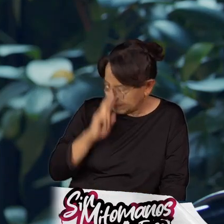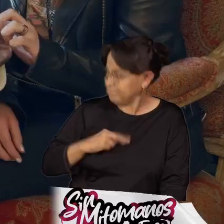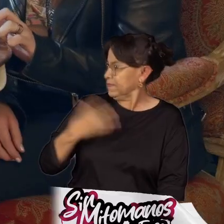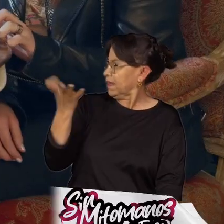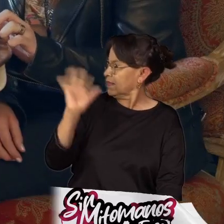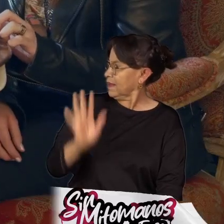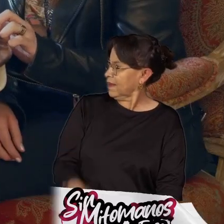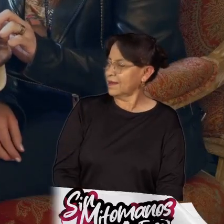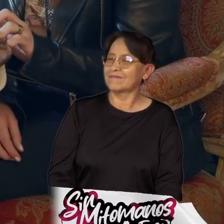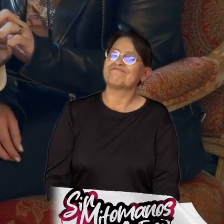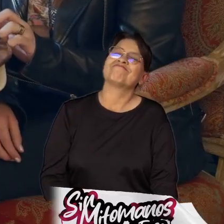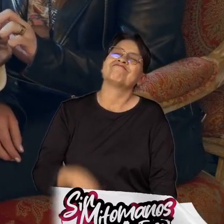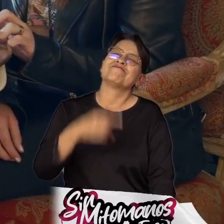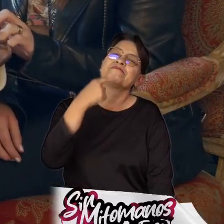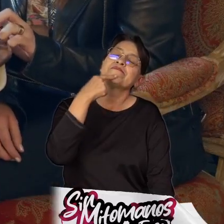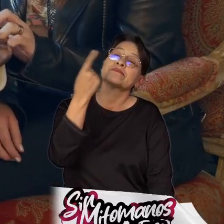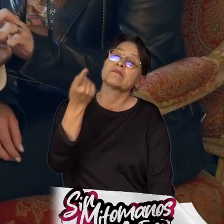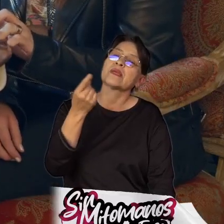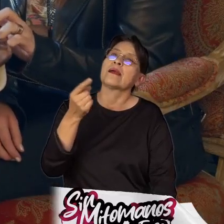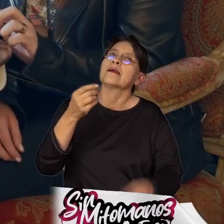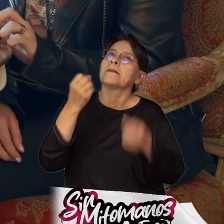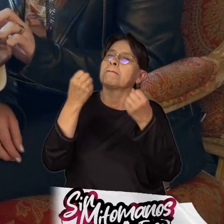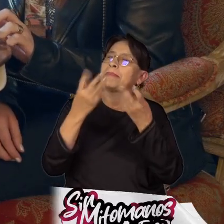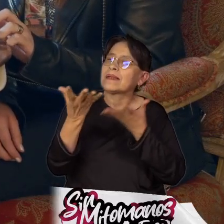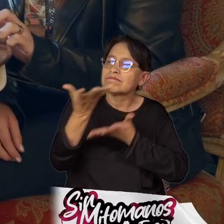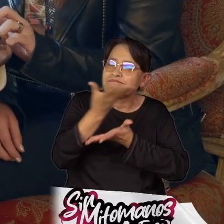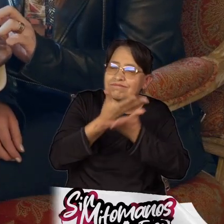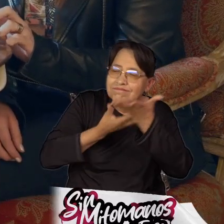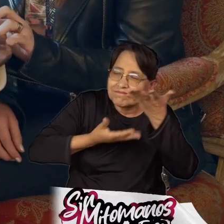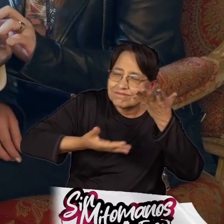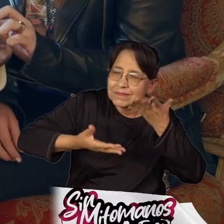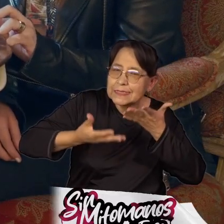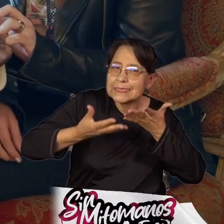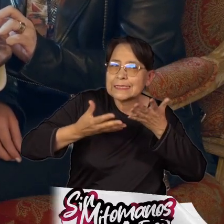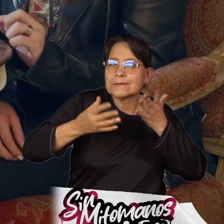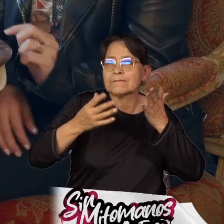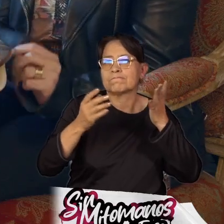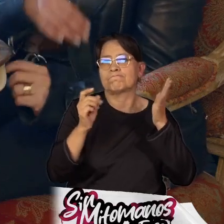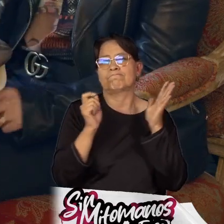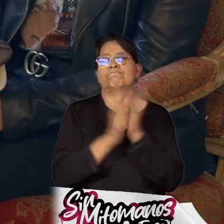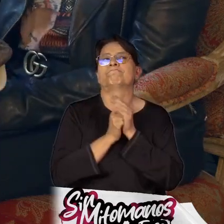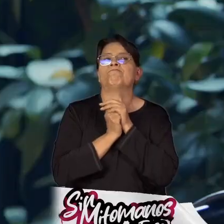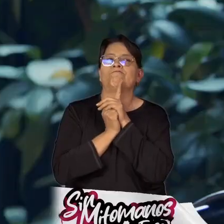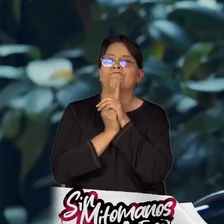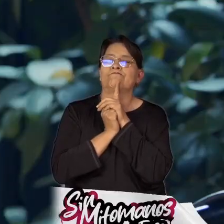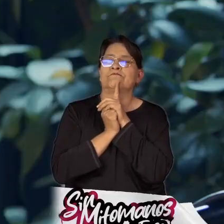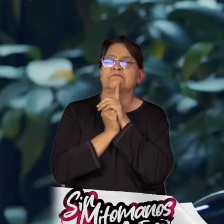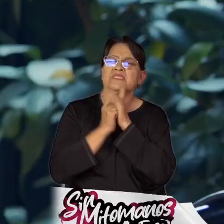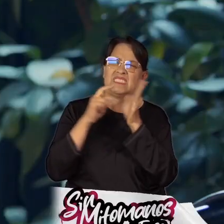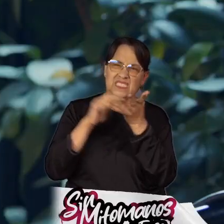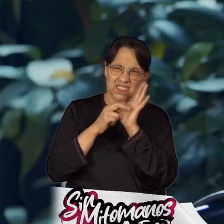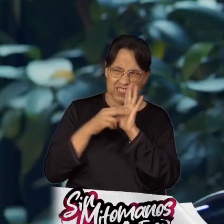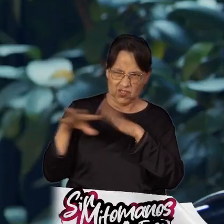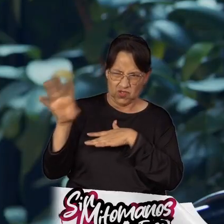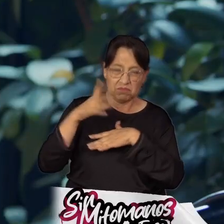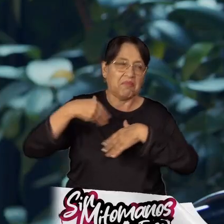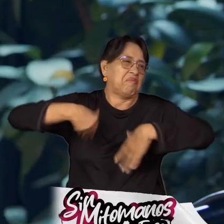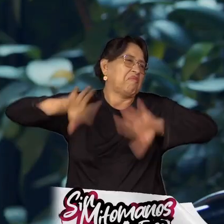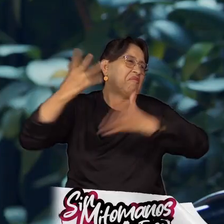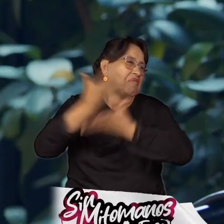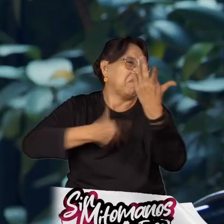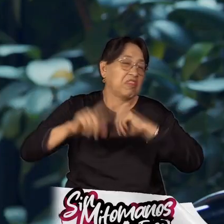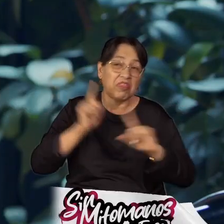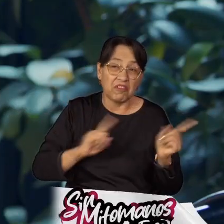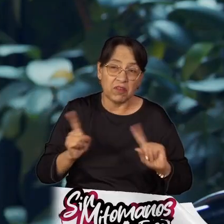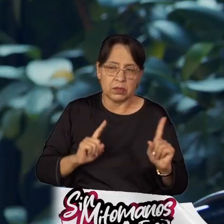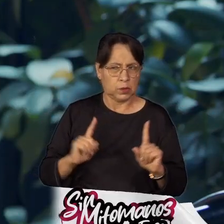que respete? Pérdida de la solidaridad. Eso es un punto que no podemos dejar de ser solidarios. Se podría,